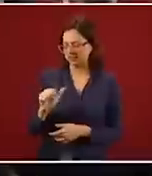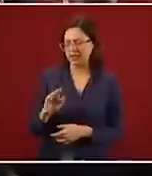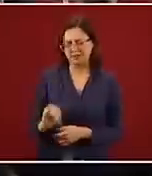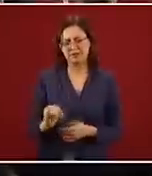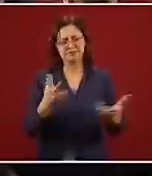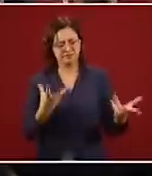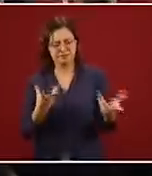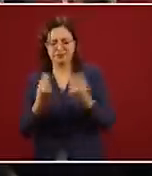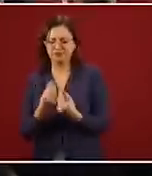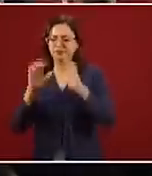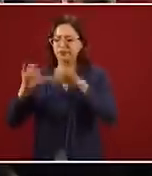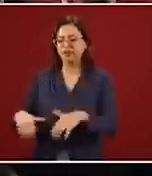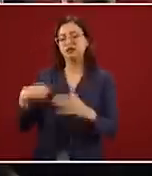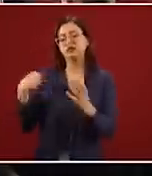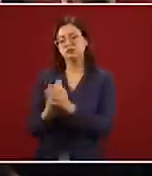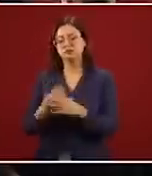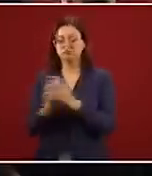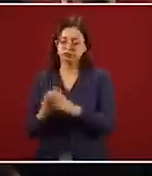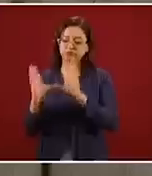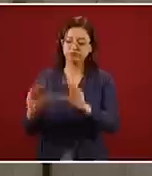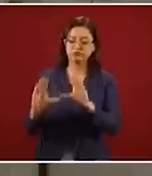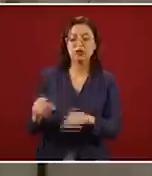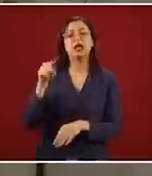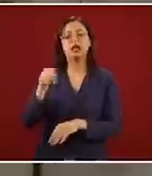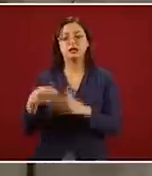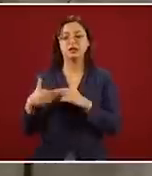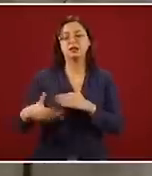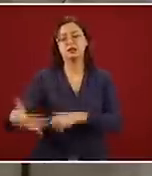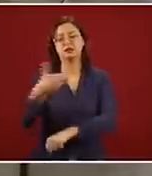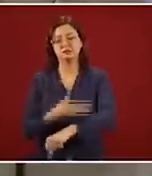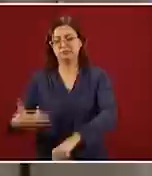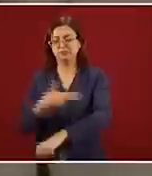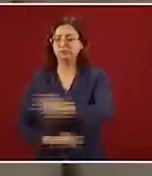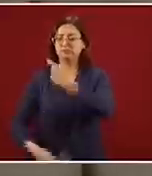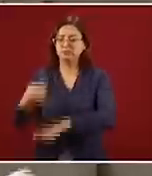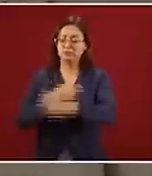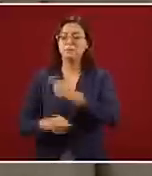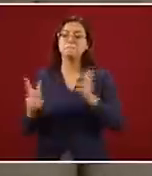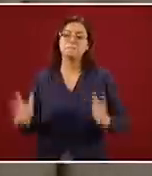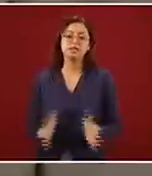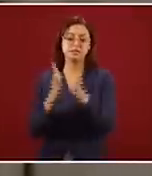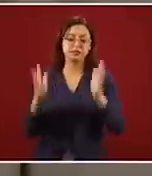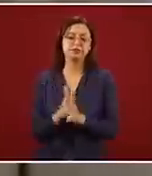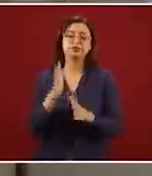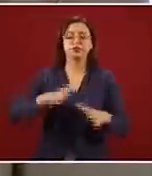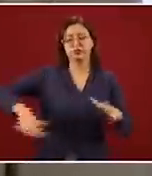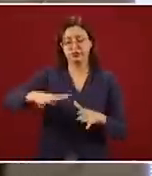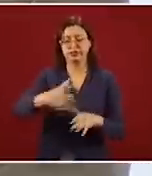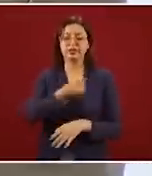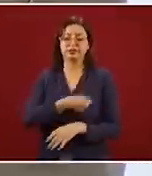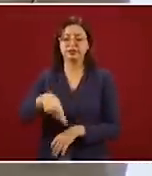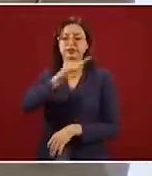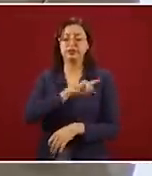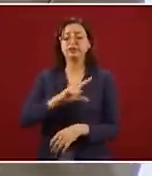y los estamos entrenando para que sean gestores de participación social en salud y posteriormente se integrarán a este